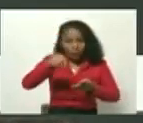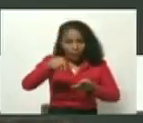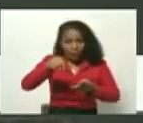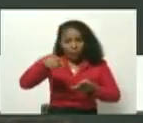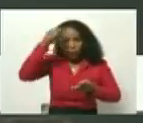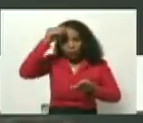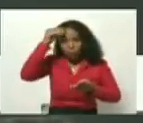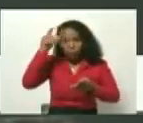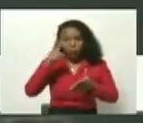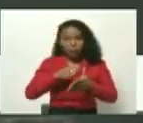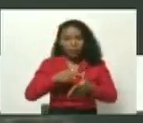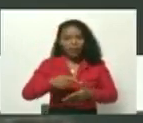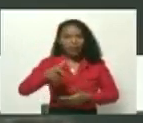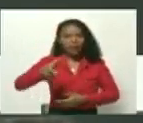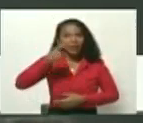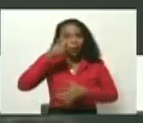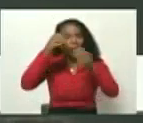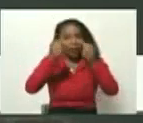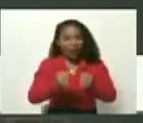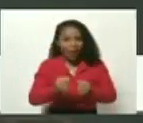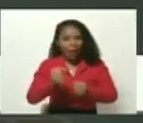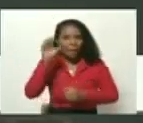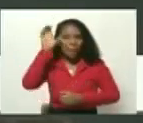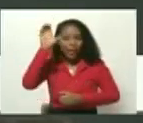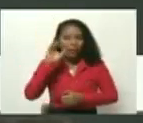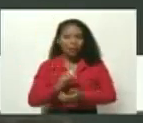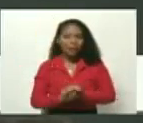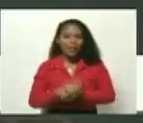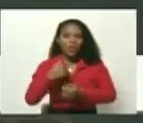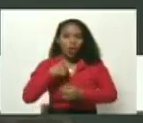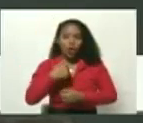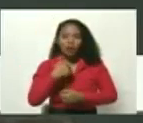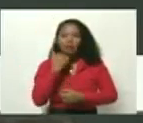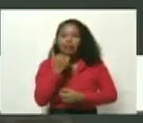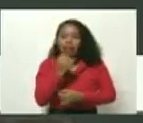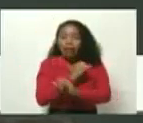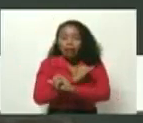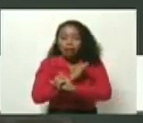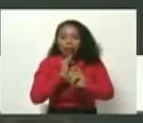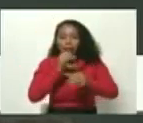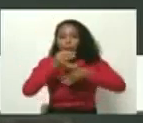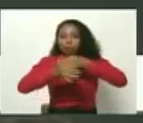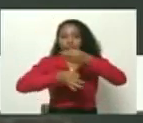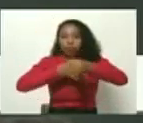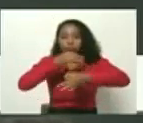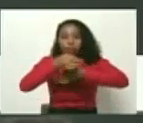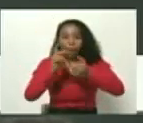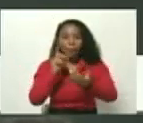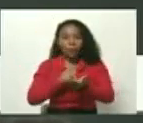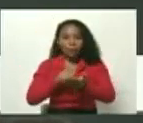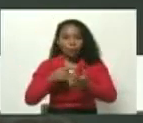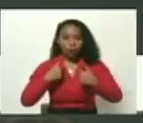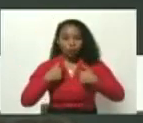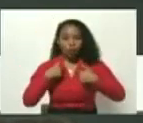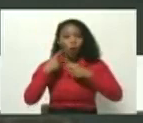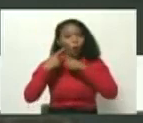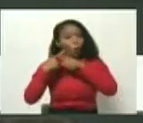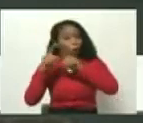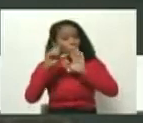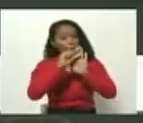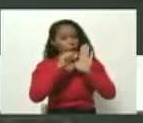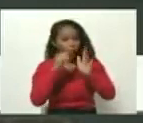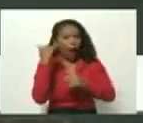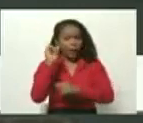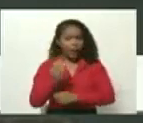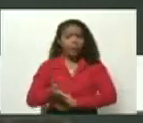contribuir a la seguridad de la nación. Y bueno, voy a terminar ya esta intervención, hay otros artículos. Ah, bueno, es